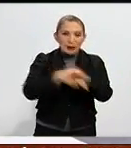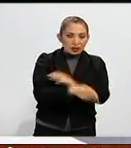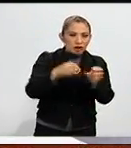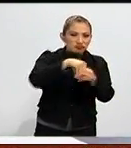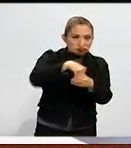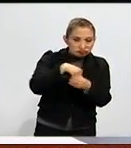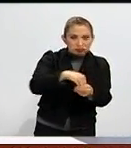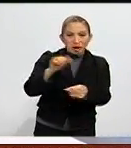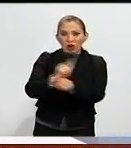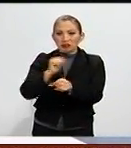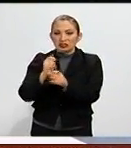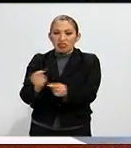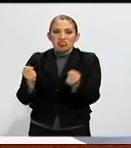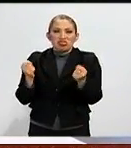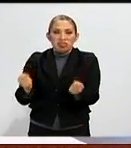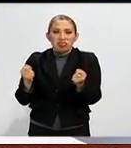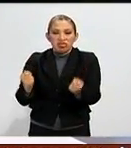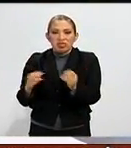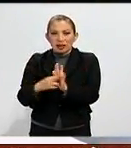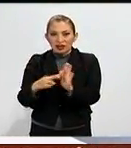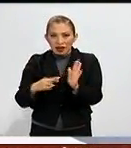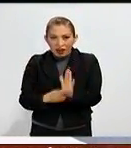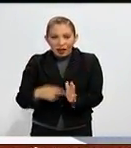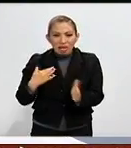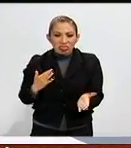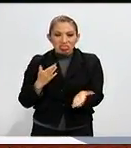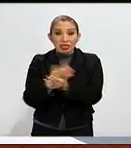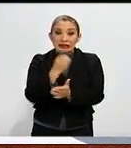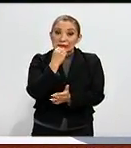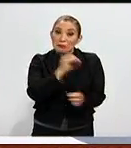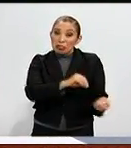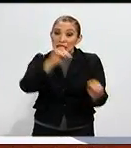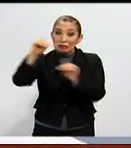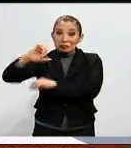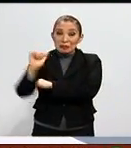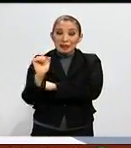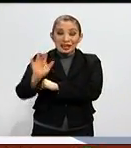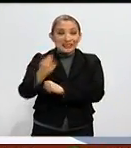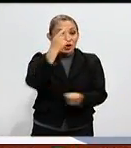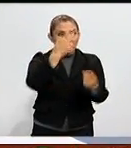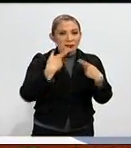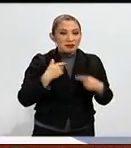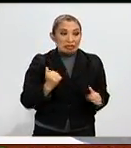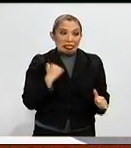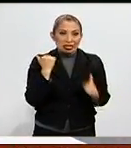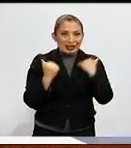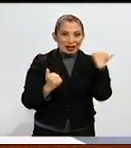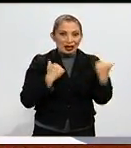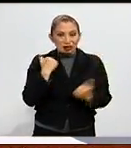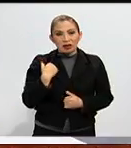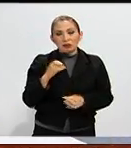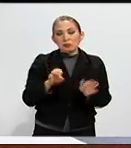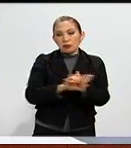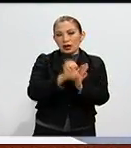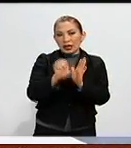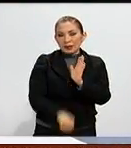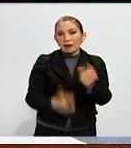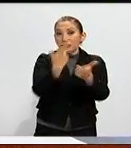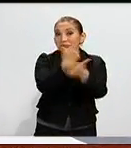lleno, coches que no respetaron la medida y se fueron al corralón, y hasta hubo quien quiso sacar provecho, como